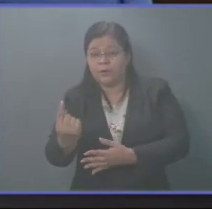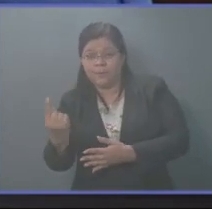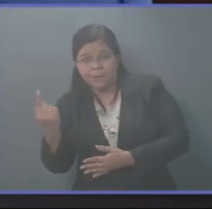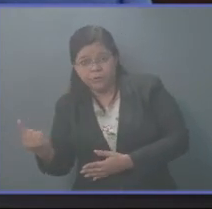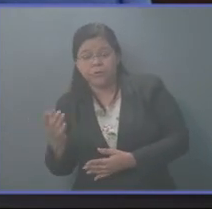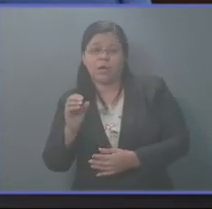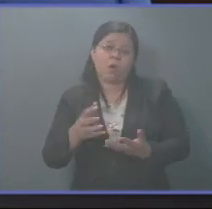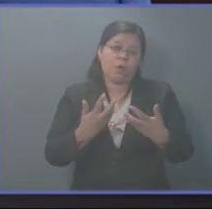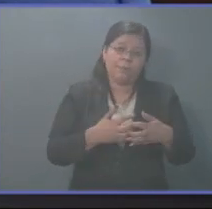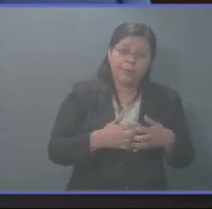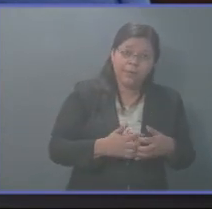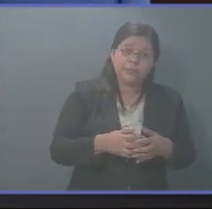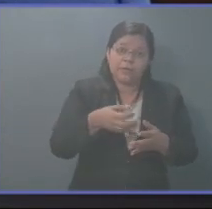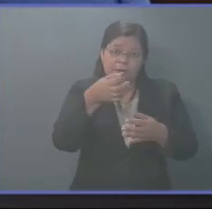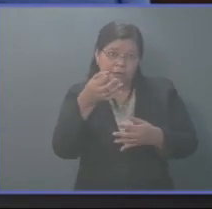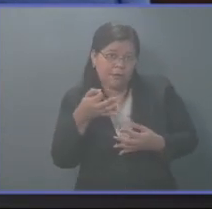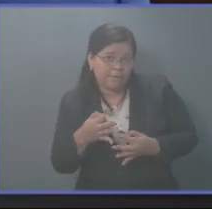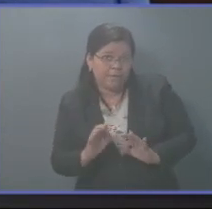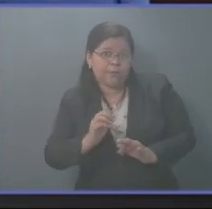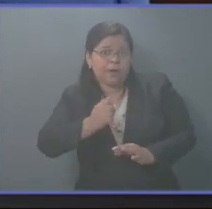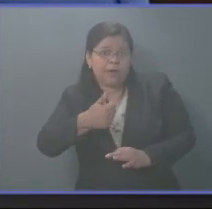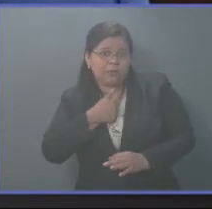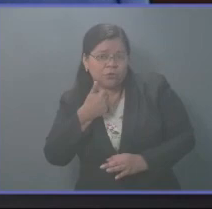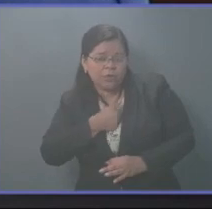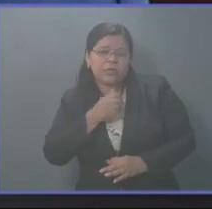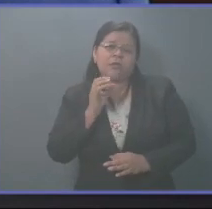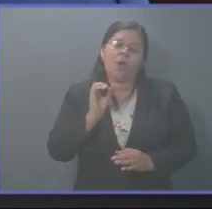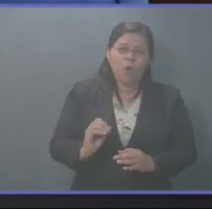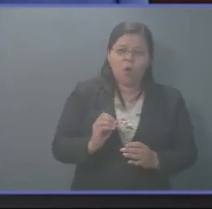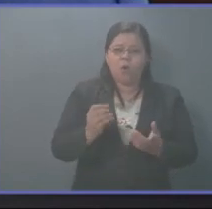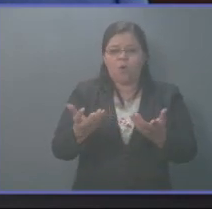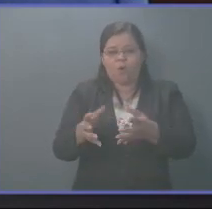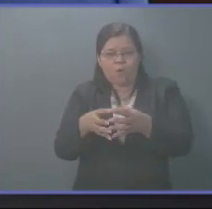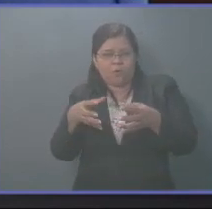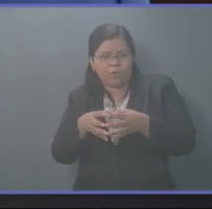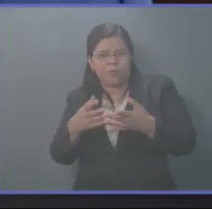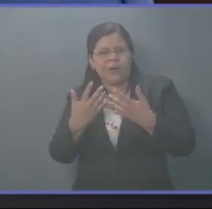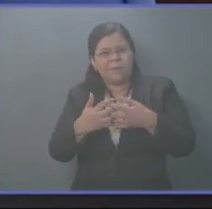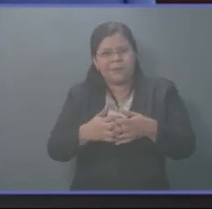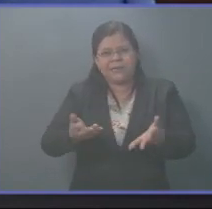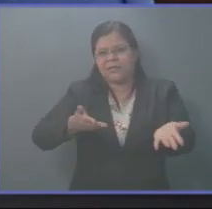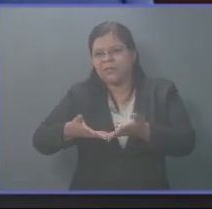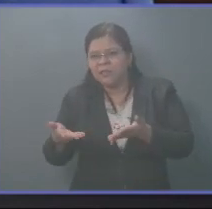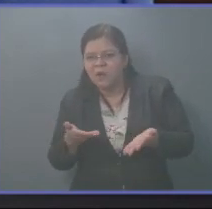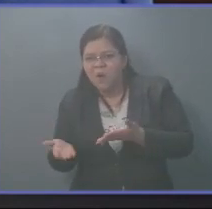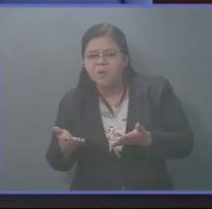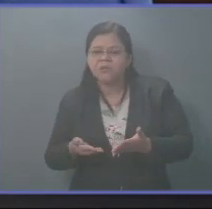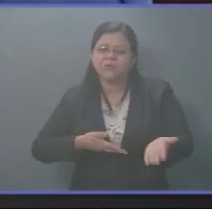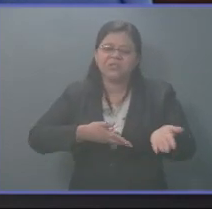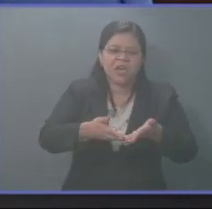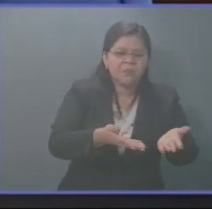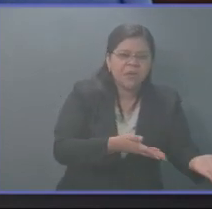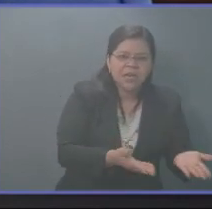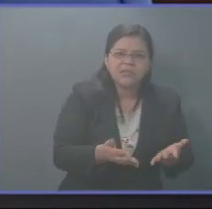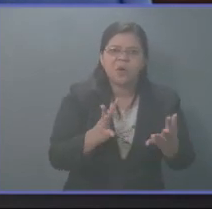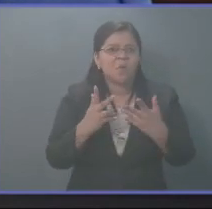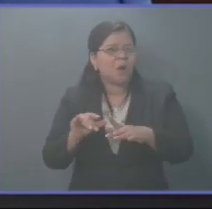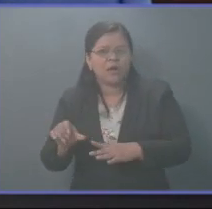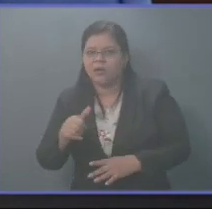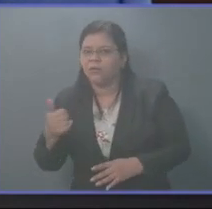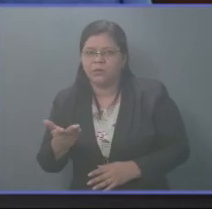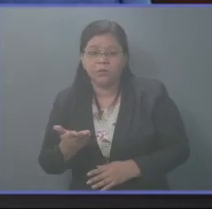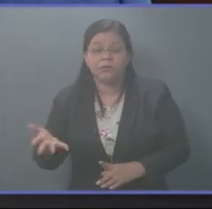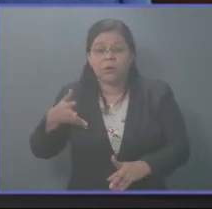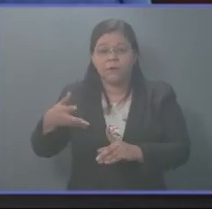o jurídicas, ya sea en forma individual o colectiva, por medio de empresas comerciales, industrias financieras, servicios o de cualquier naturaleza, con el objeto